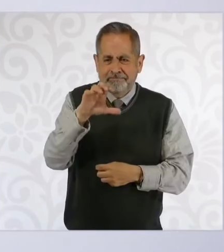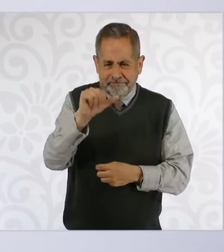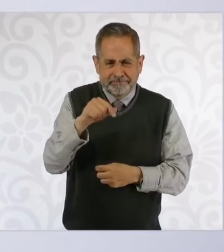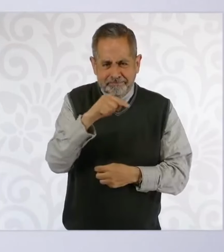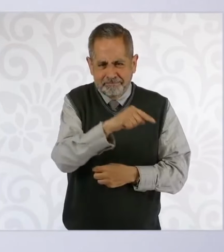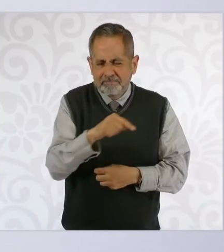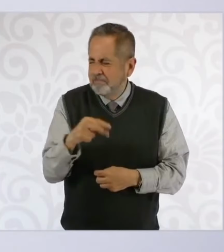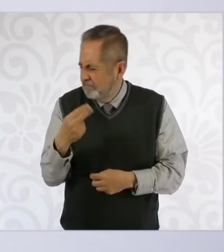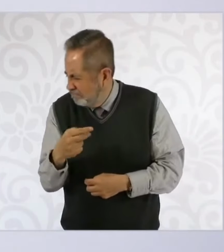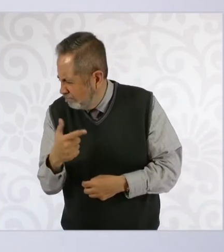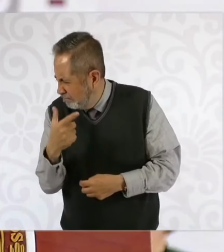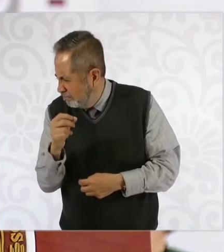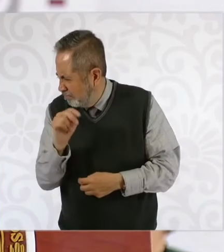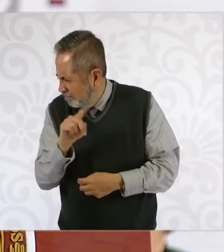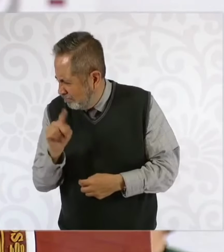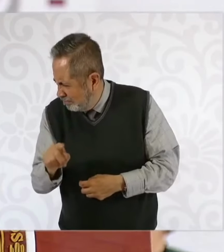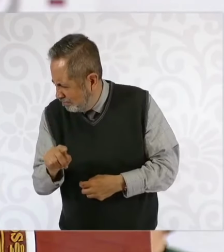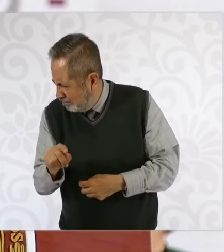Alcántara, ¿sí es González? ¿Verdad?